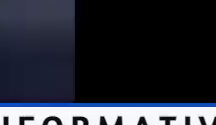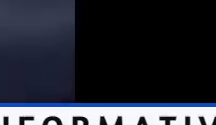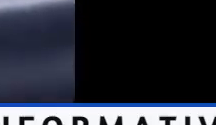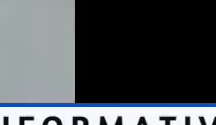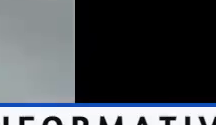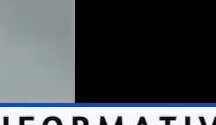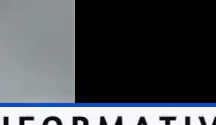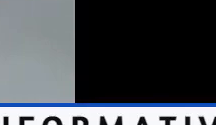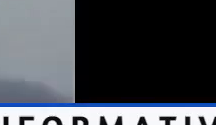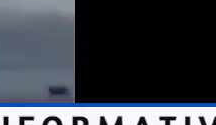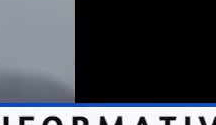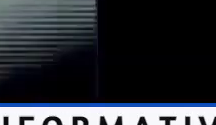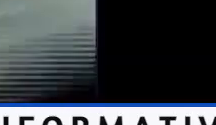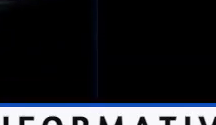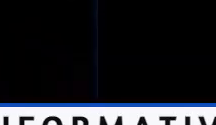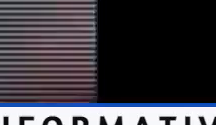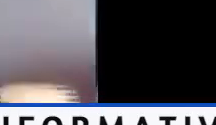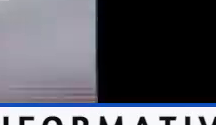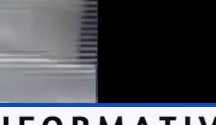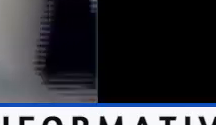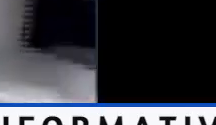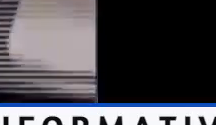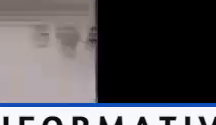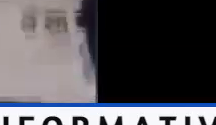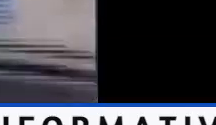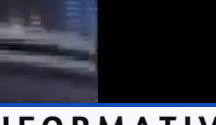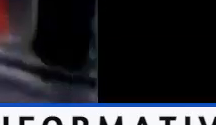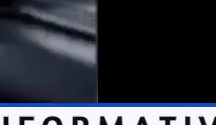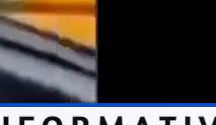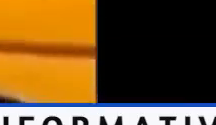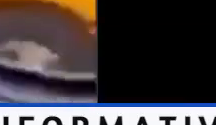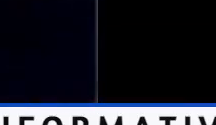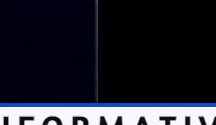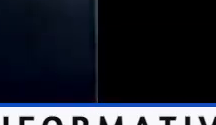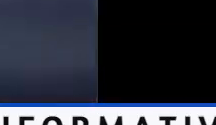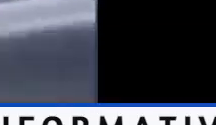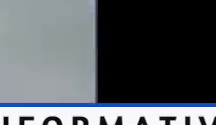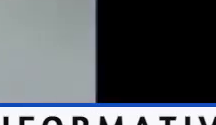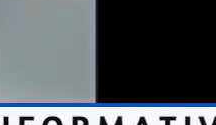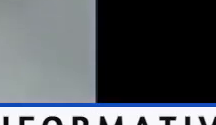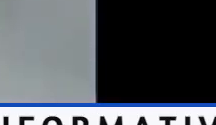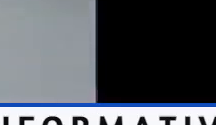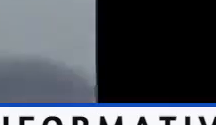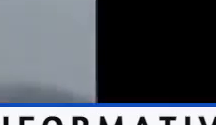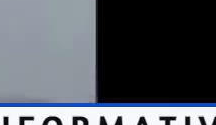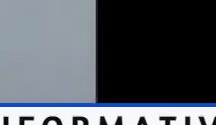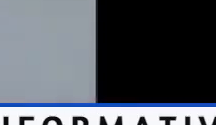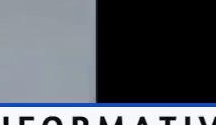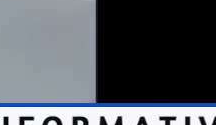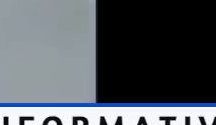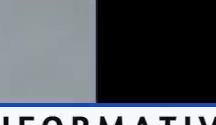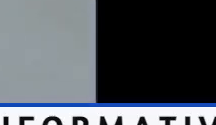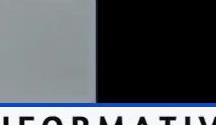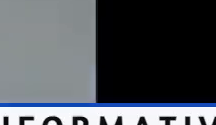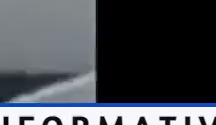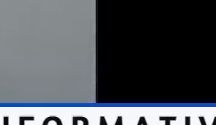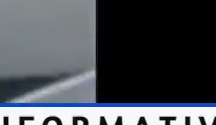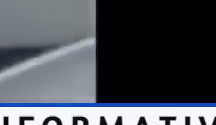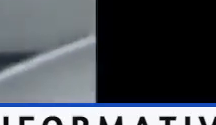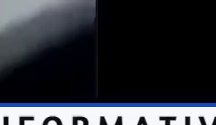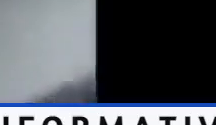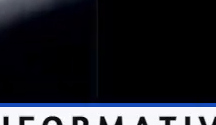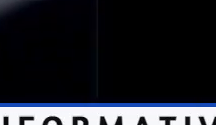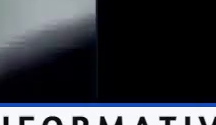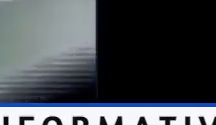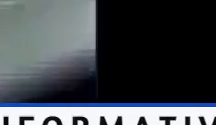vía perimetral. Esto ya a lo que vemos junto al grupo de operaciones motorizado en la vía perimetral. Terrible,